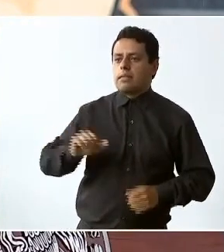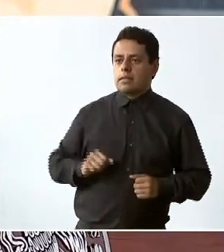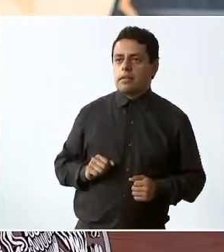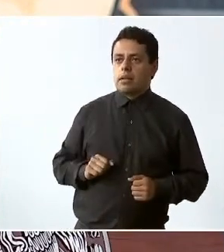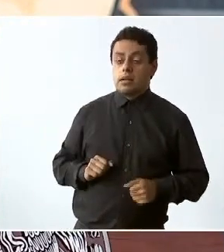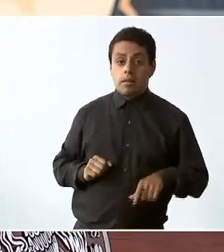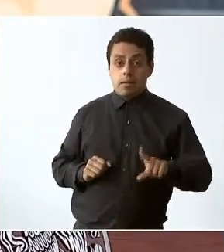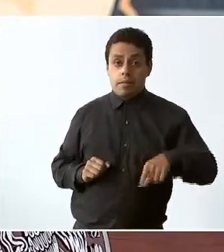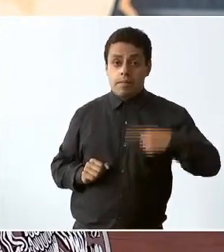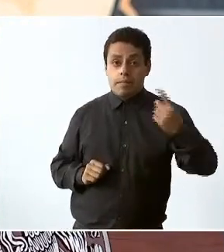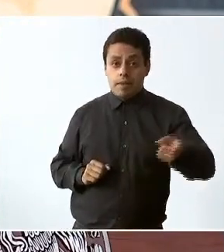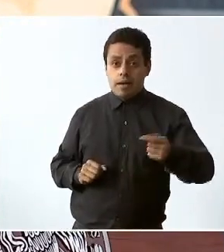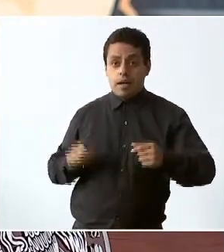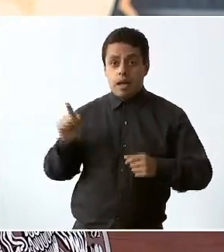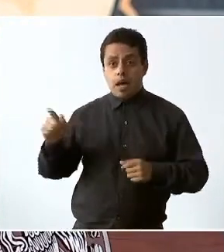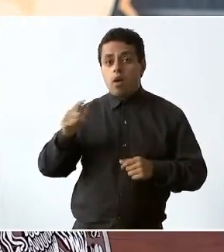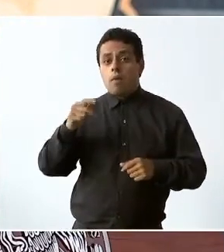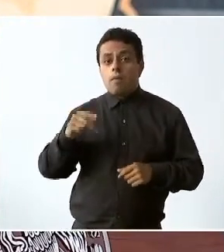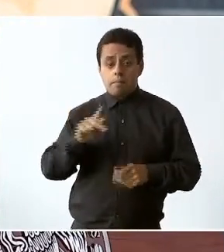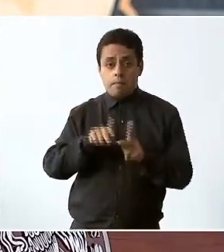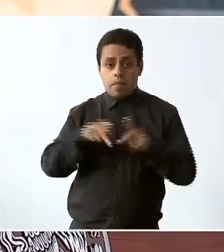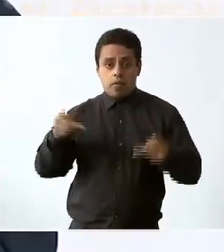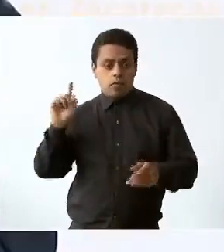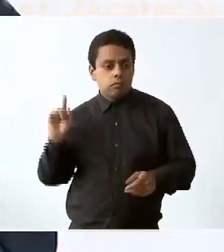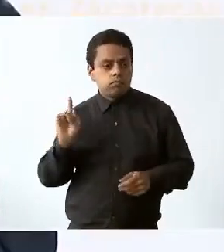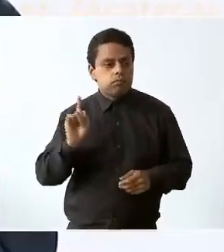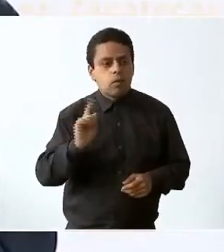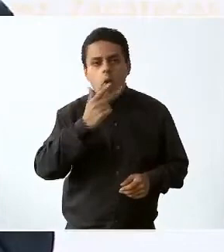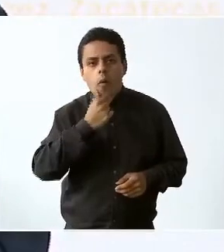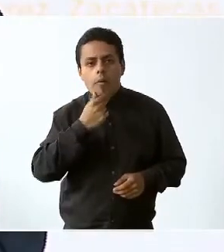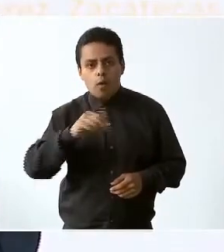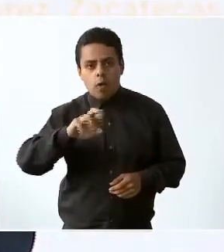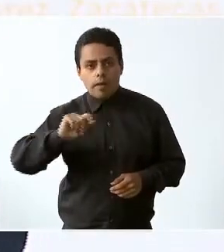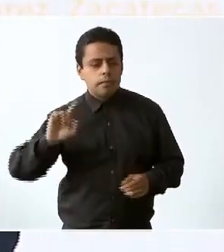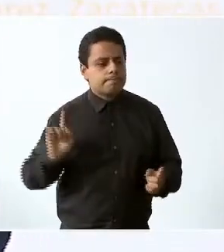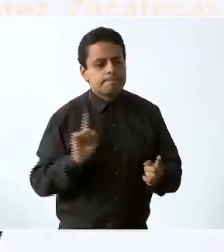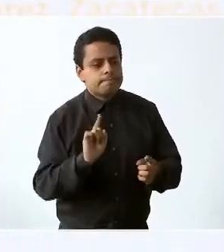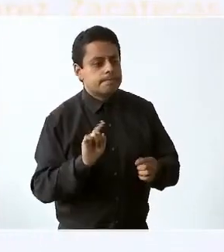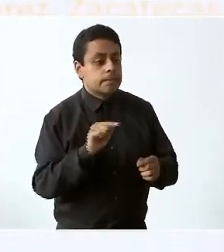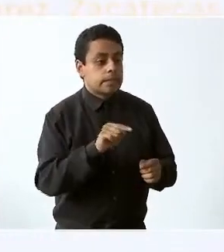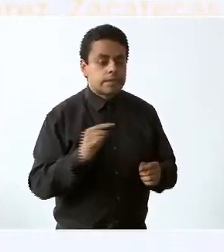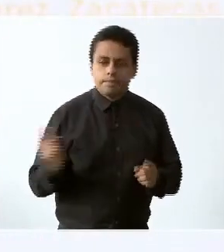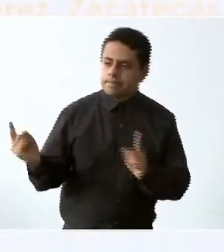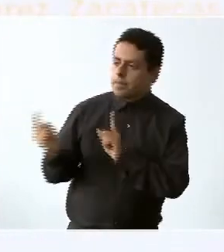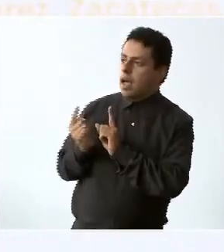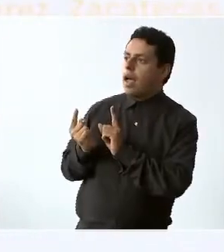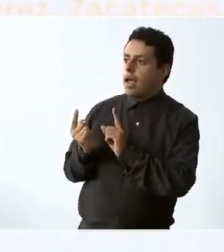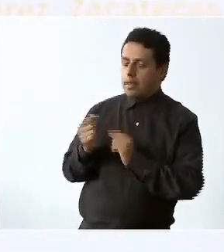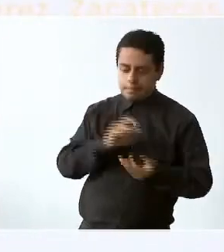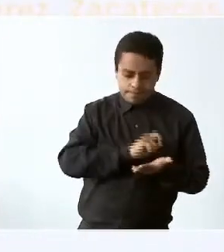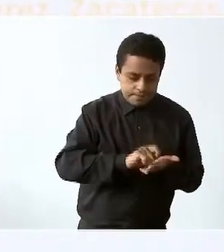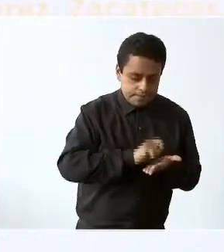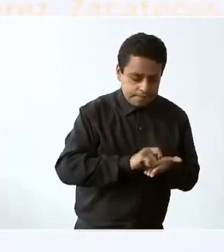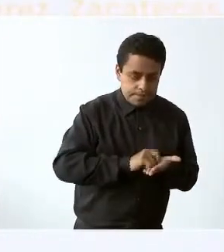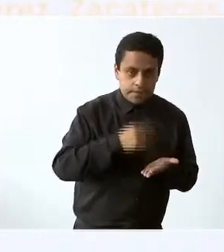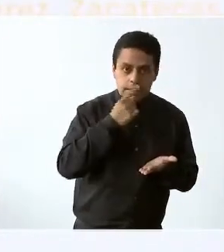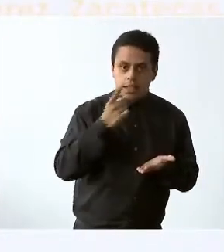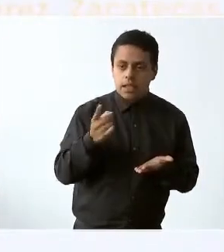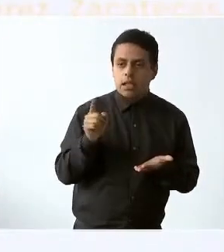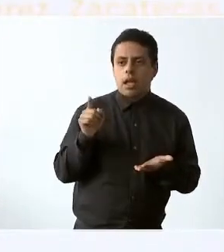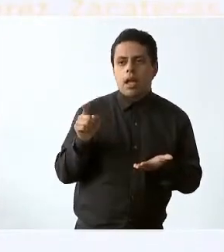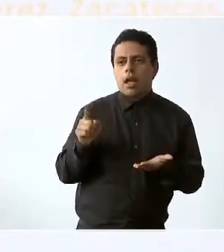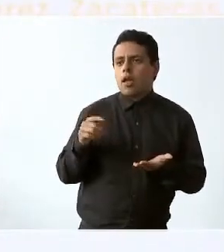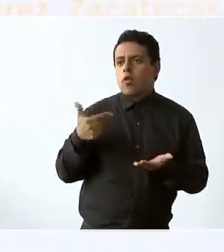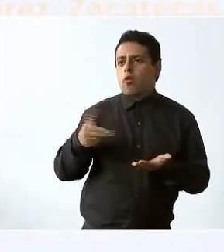el periódico, el poeta escribió una crónica afirmando con cursilería que Huerta